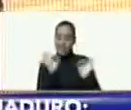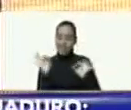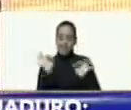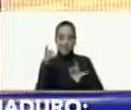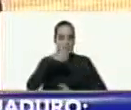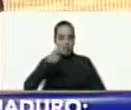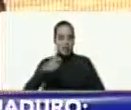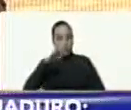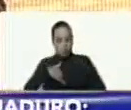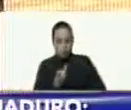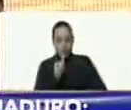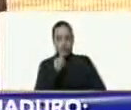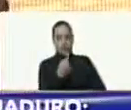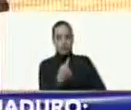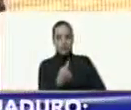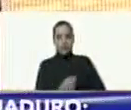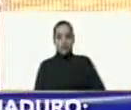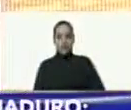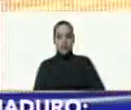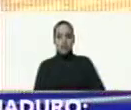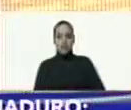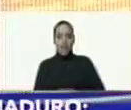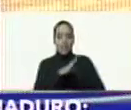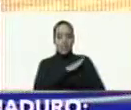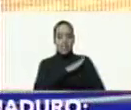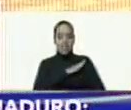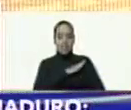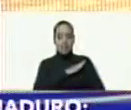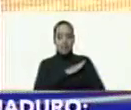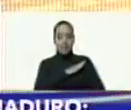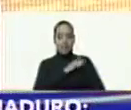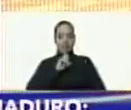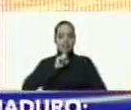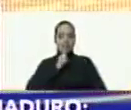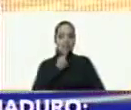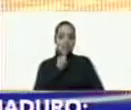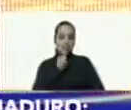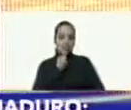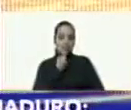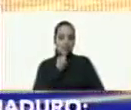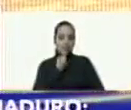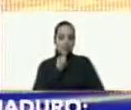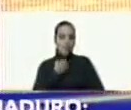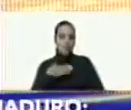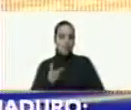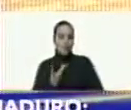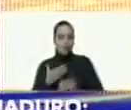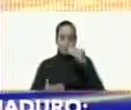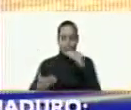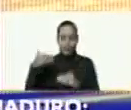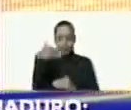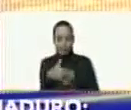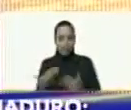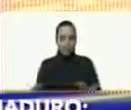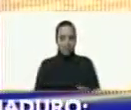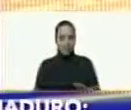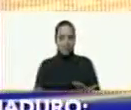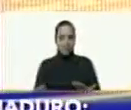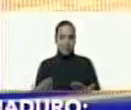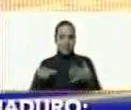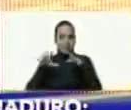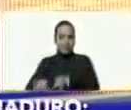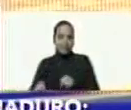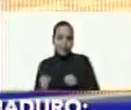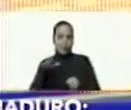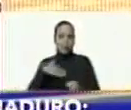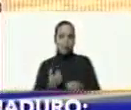Nadie puede decir que tiene la fórmula para superar totalmente el neoliberalismo y